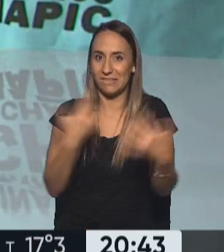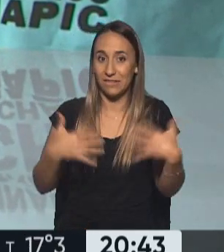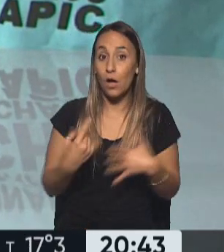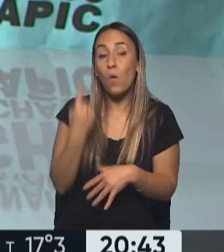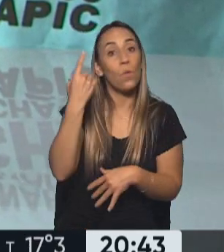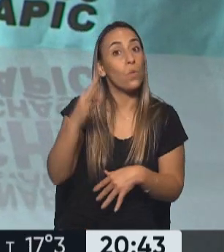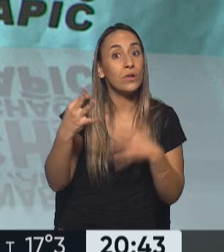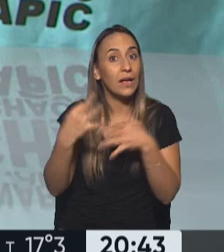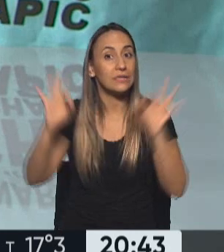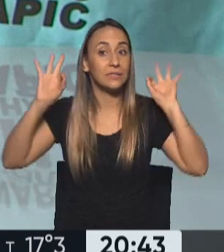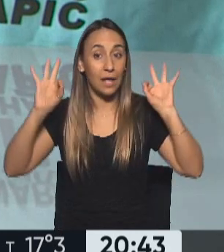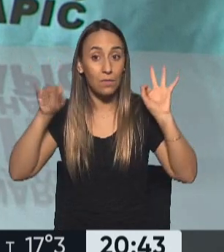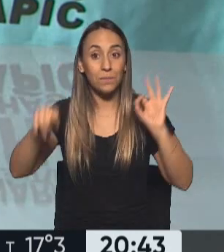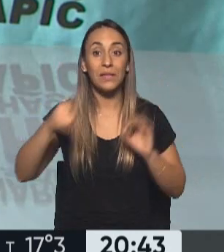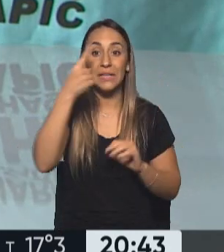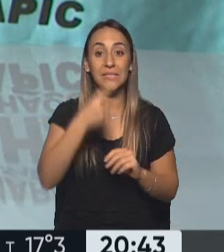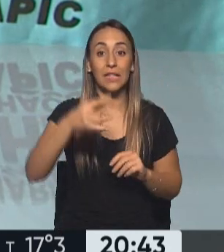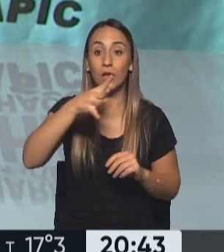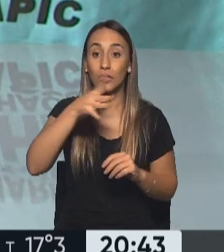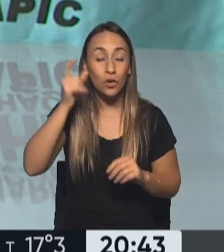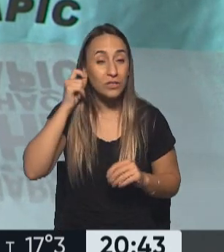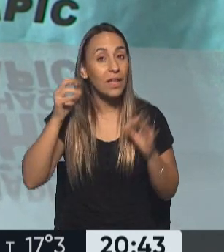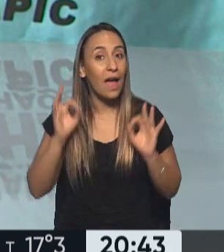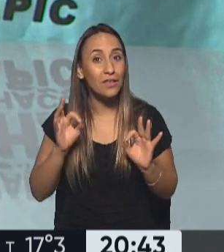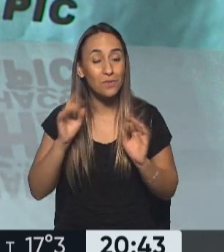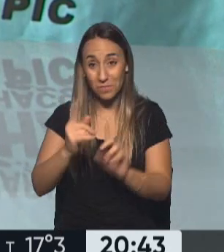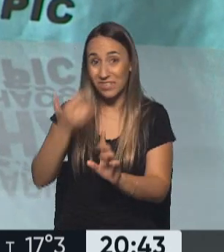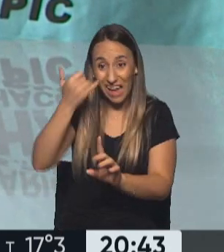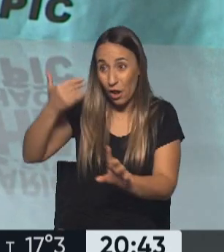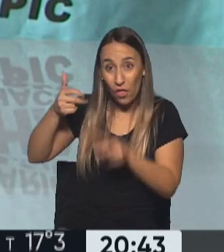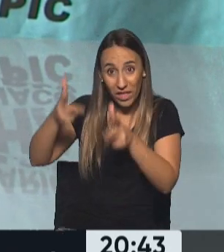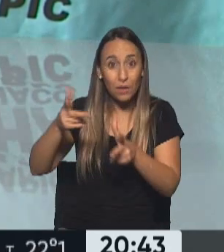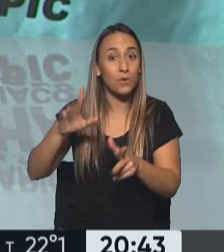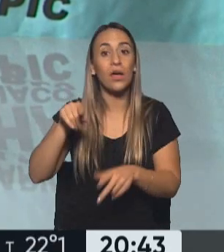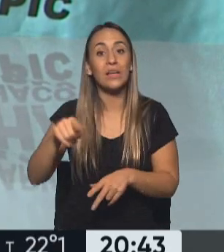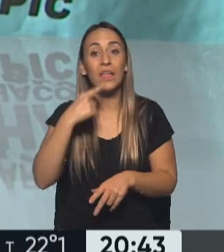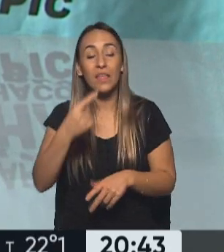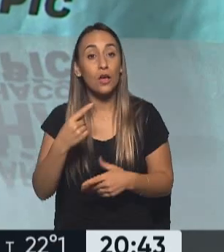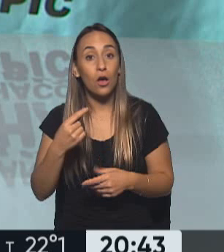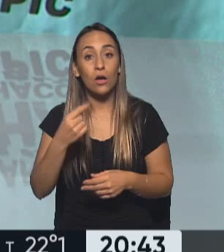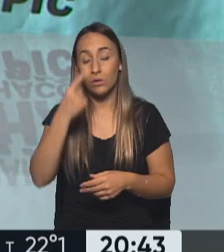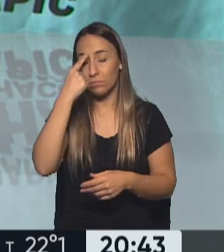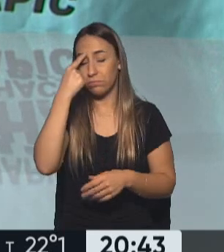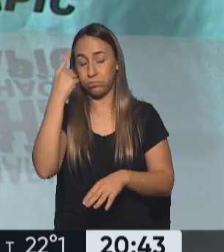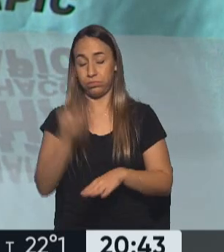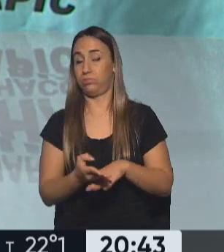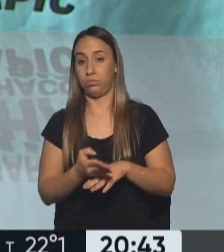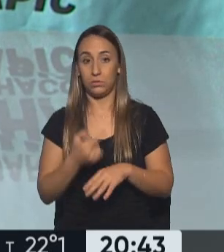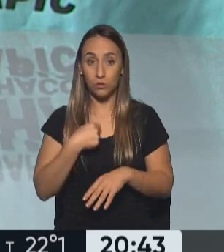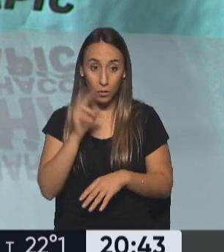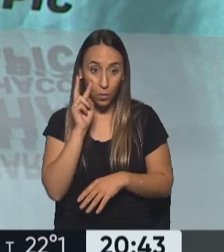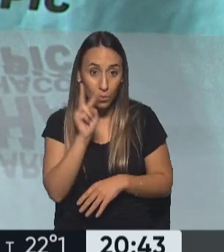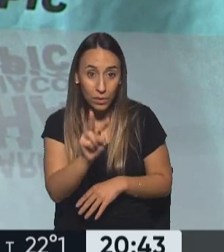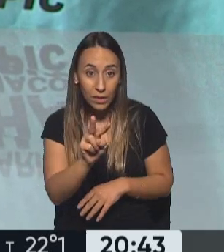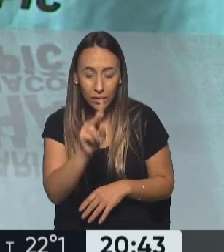única sobreviviente con 114 años, lo reitero, como dije en un principio. Me desmayé, dijo, cuando vi, y